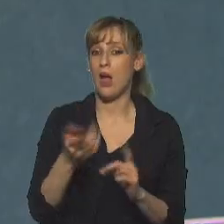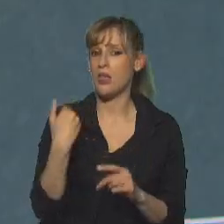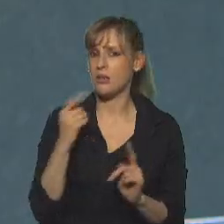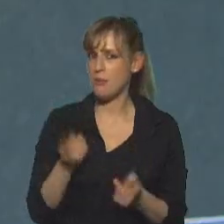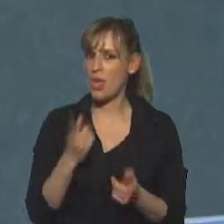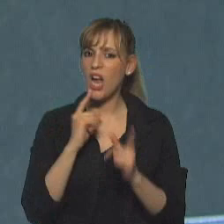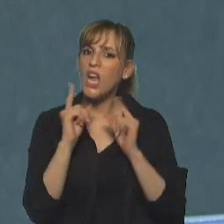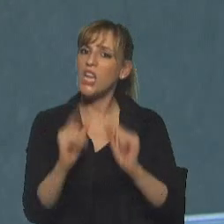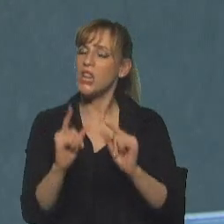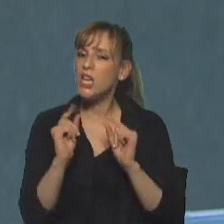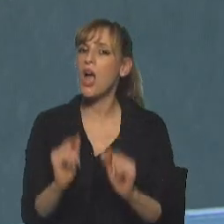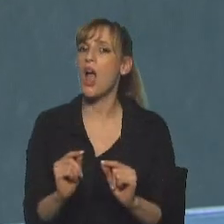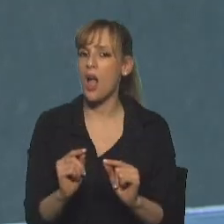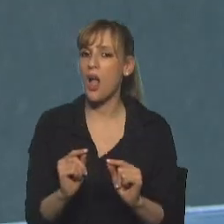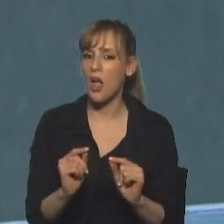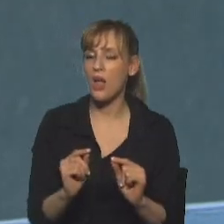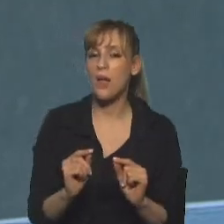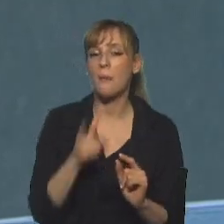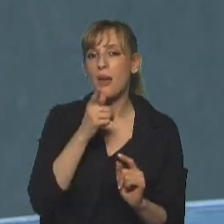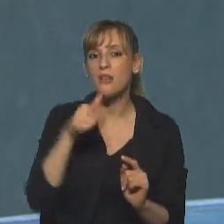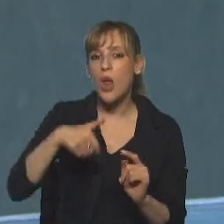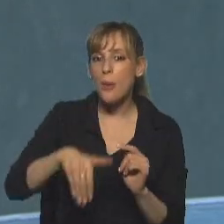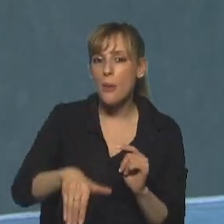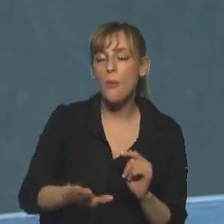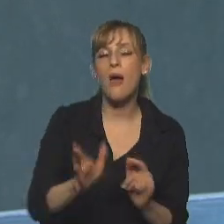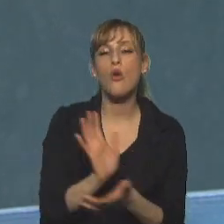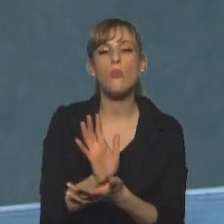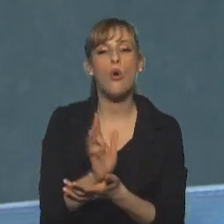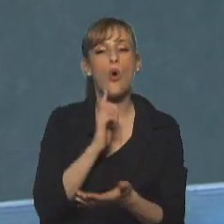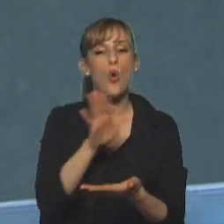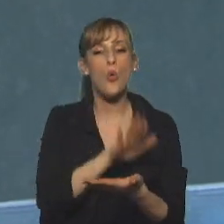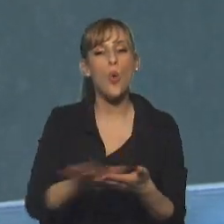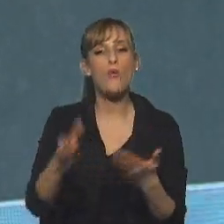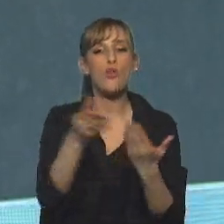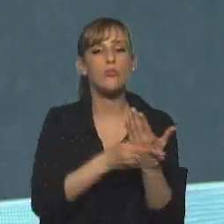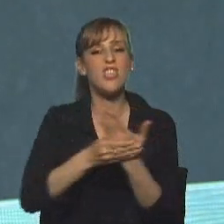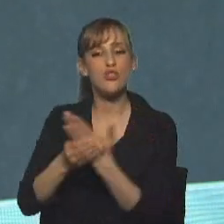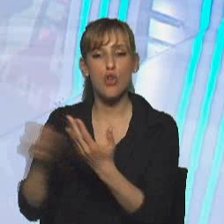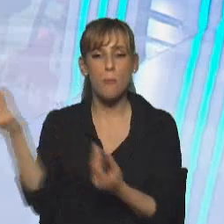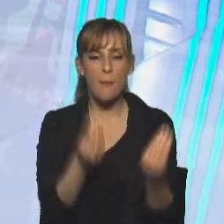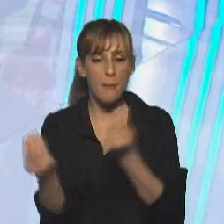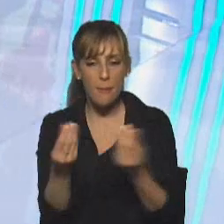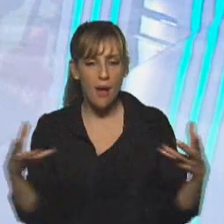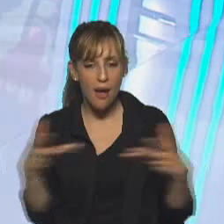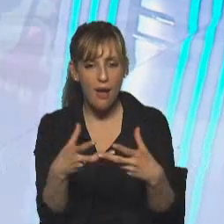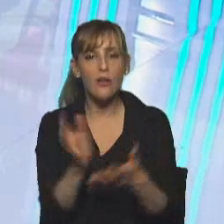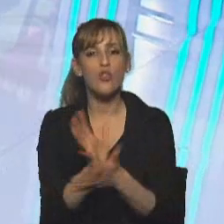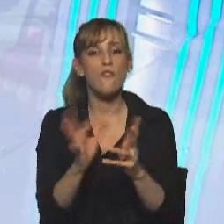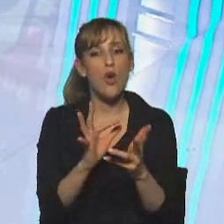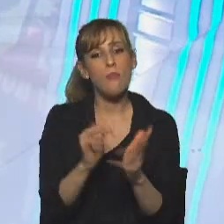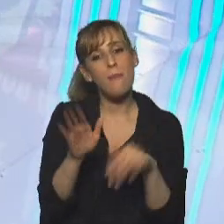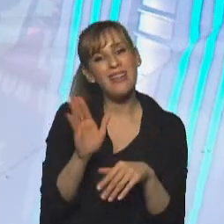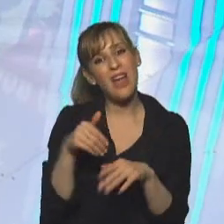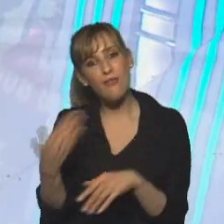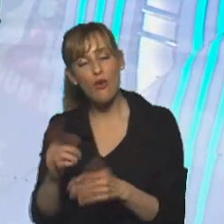Se habla mucho de un giro al centro a partir de la incorporación de nuevos ministros más ligados a la desconcertación. ¿Cuál es tu evaluación de este